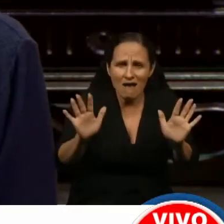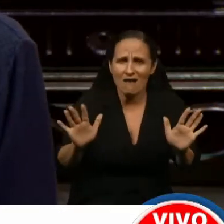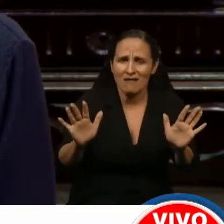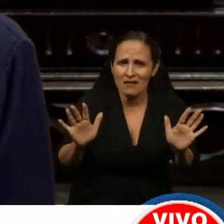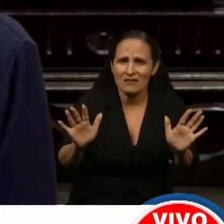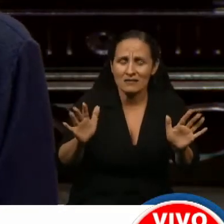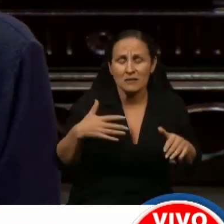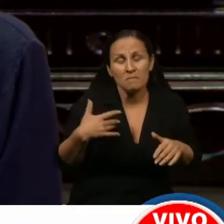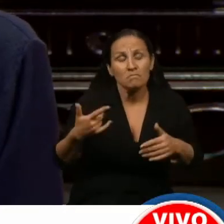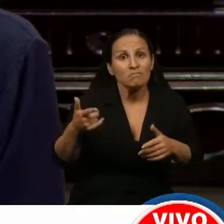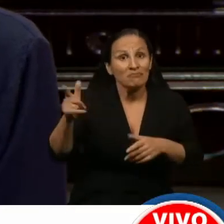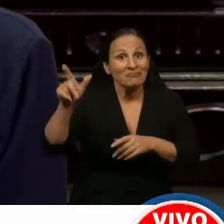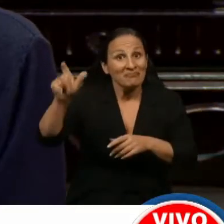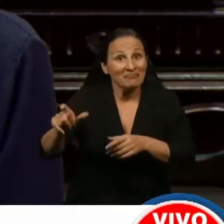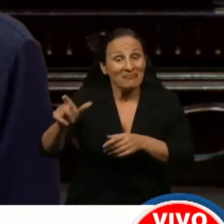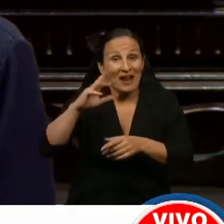Entonces me dice, mirá,